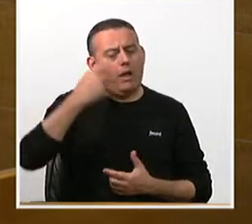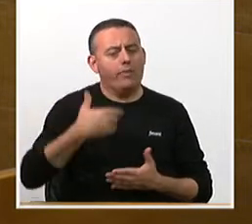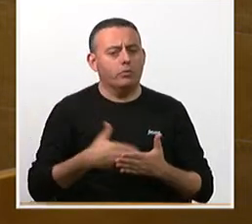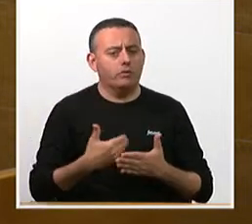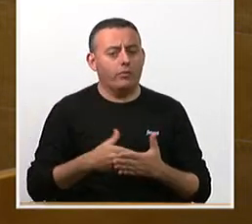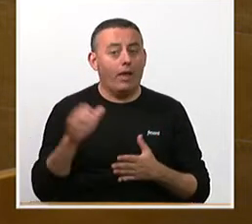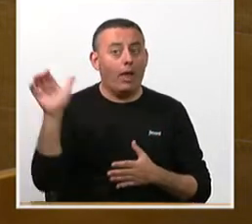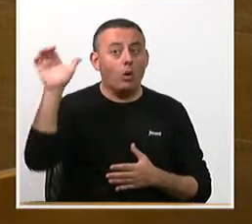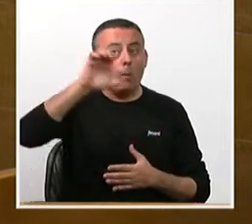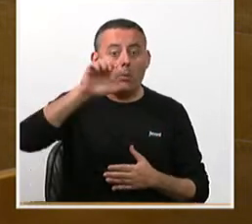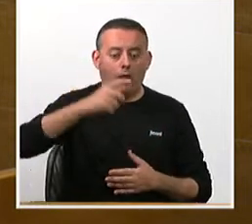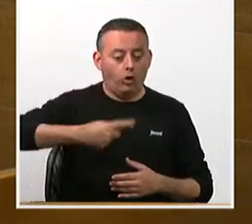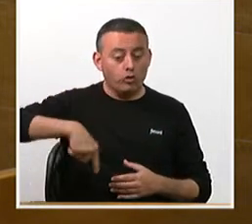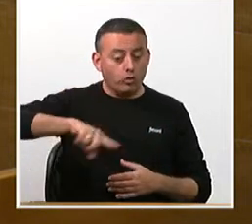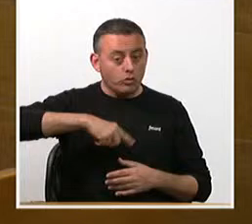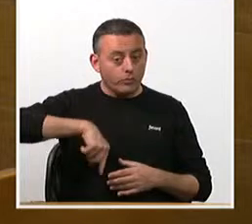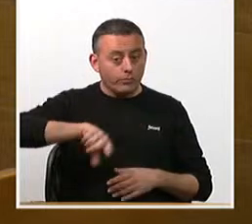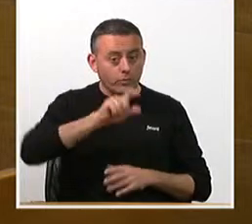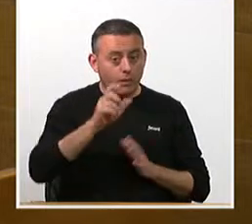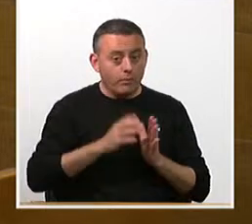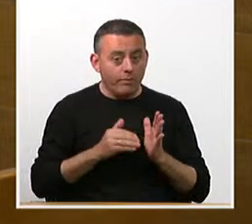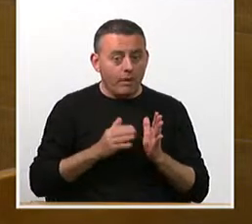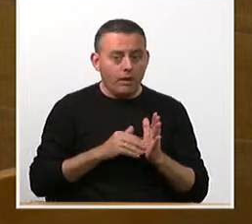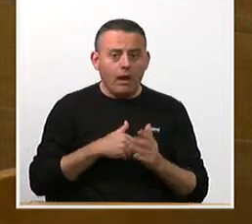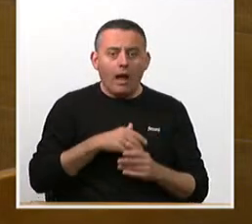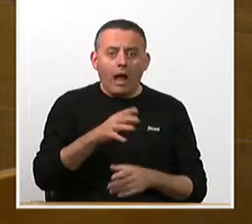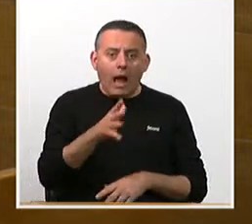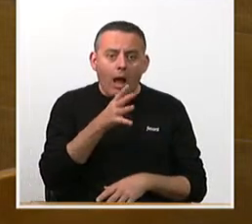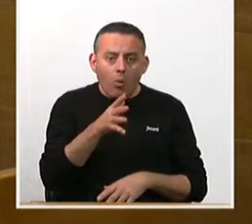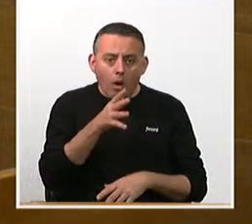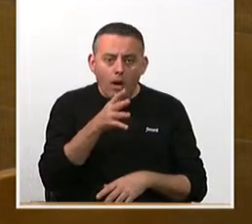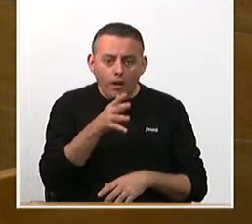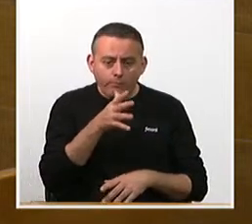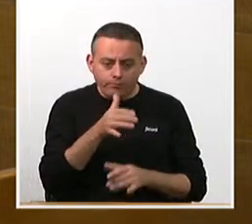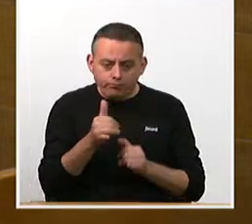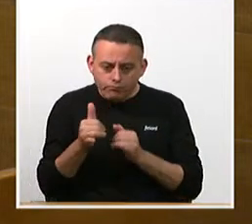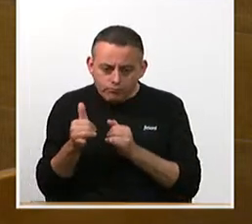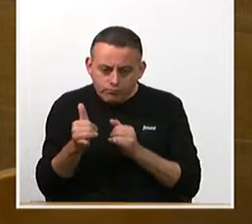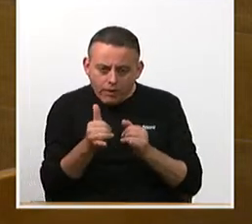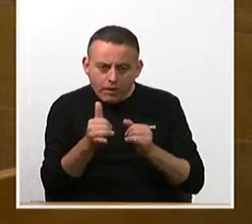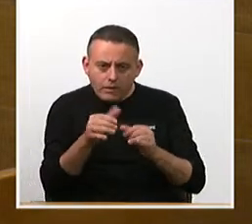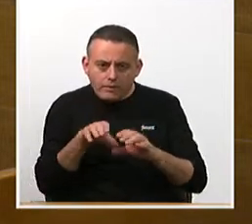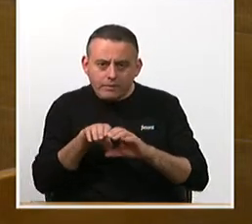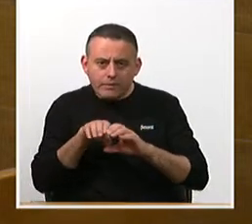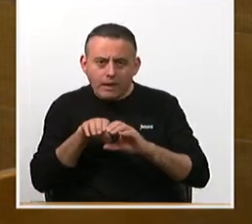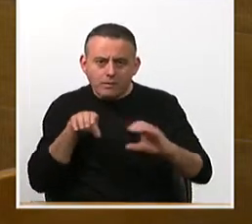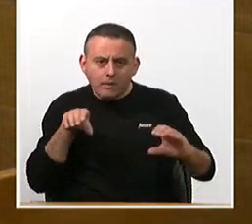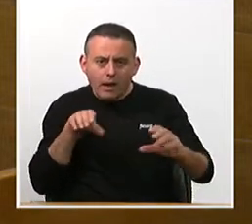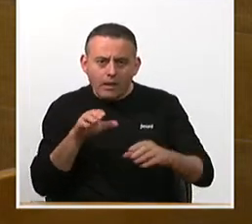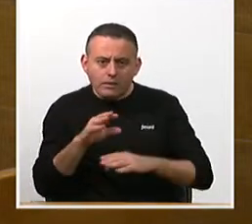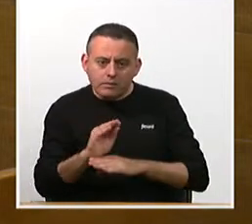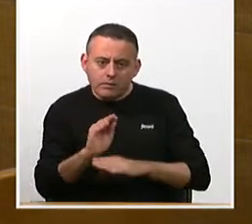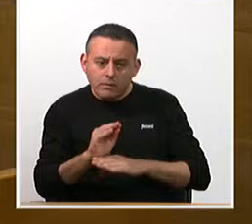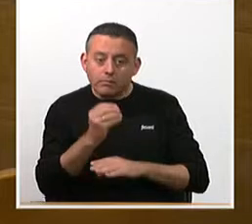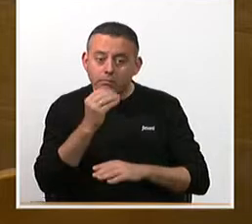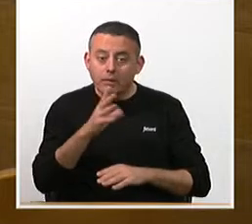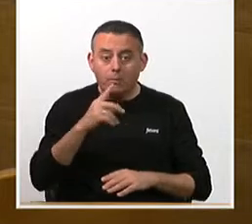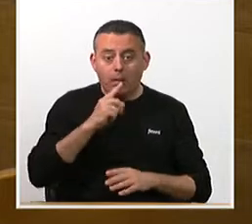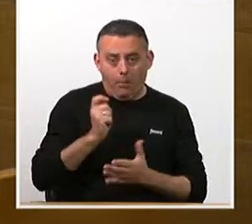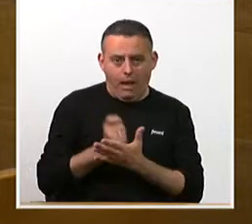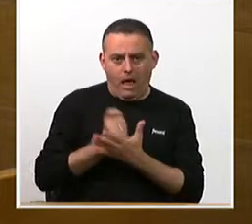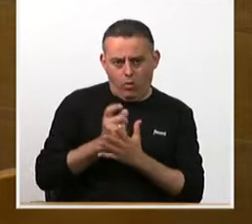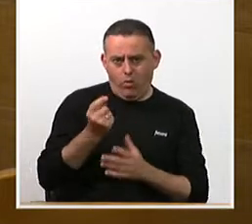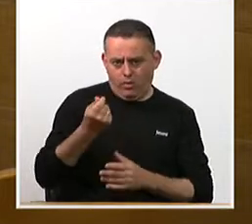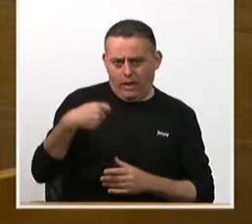Europa hemos cuidado de cada gota de agua trasvasado además de haberla pagado bien cara